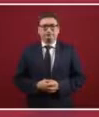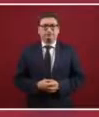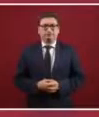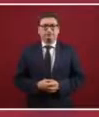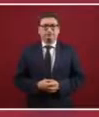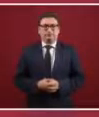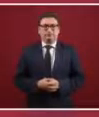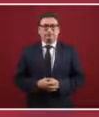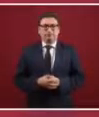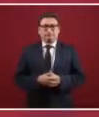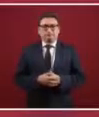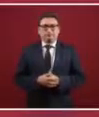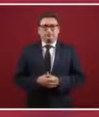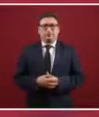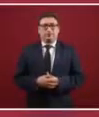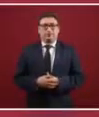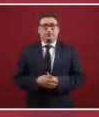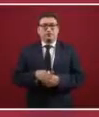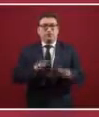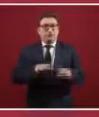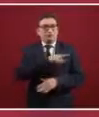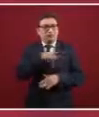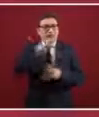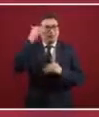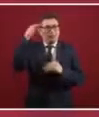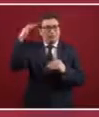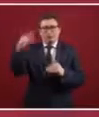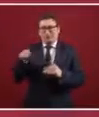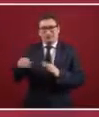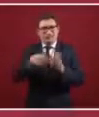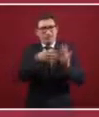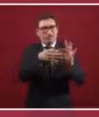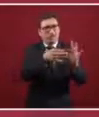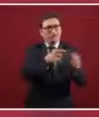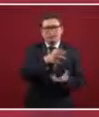y hacen ver mal a los adultos.